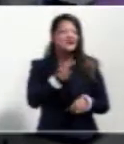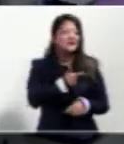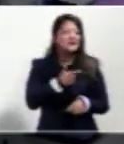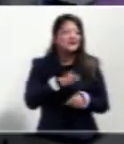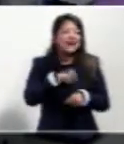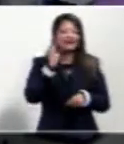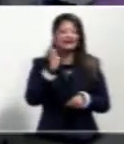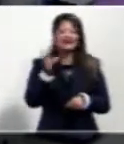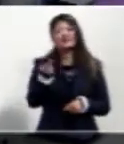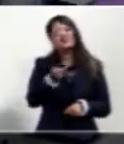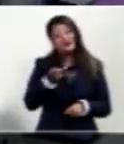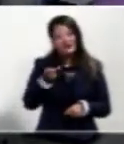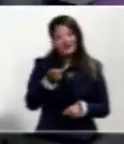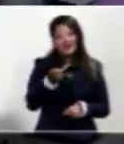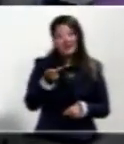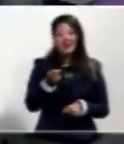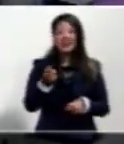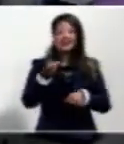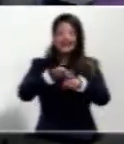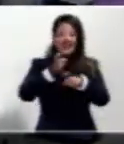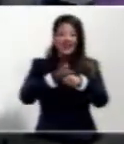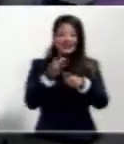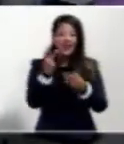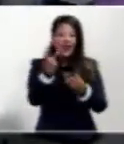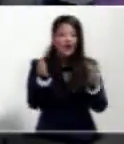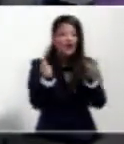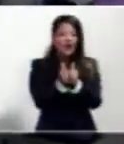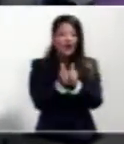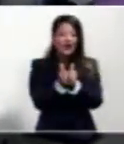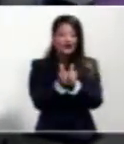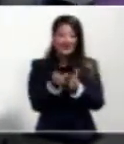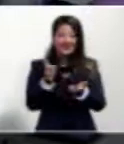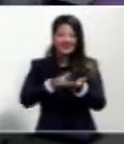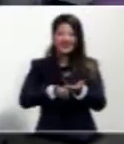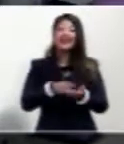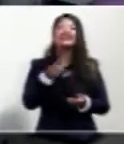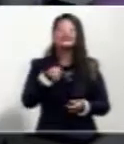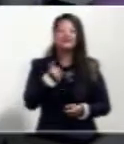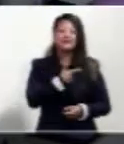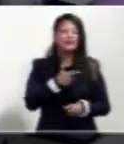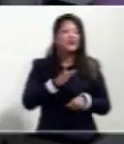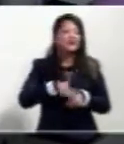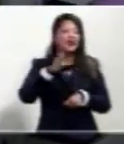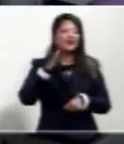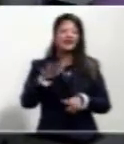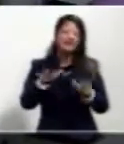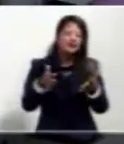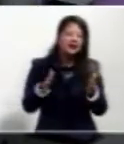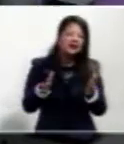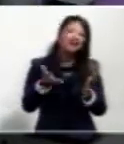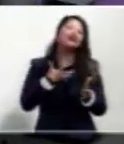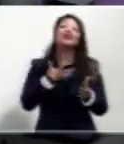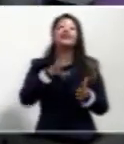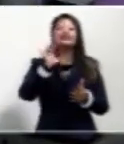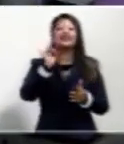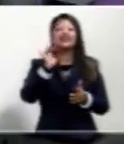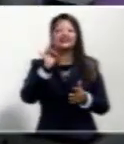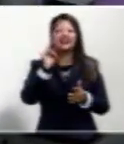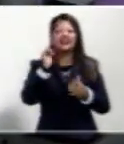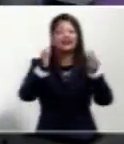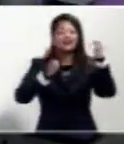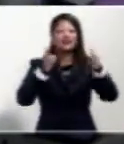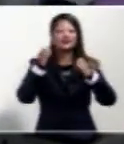de pulque combinada con cerveza, ya viene embotellada. Vamos a tener más o menos también 30 expositores de